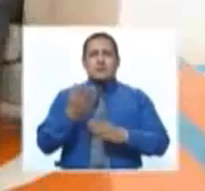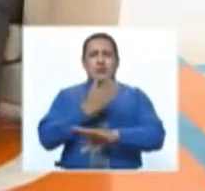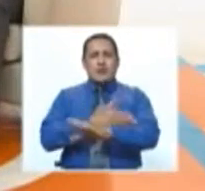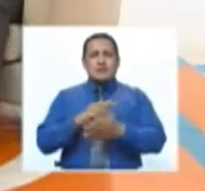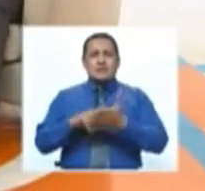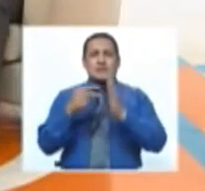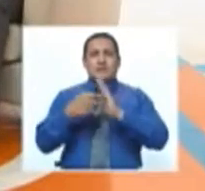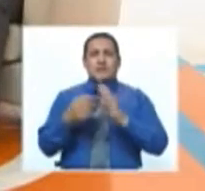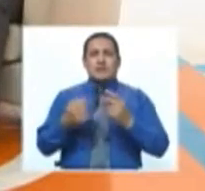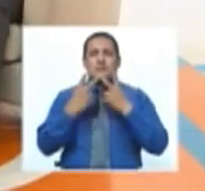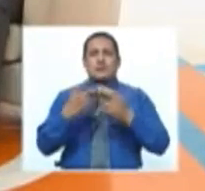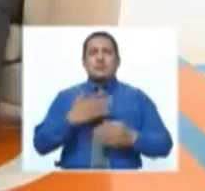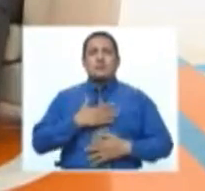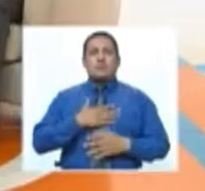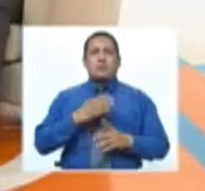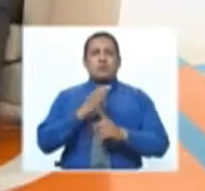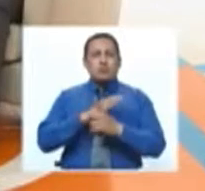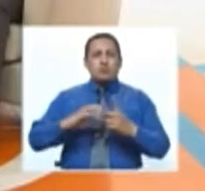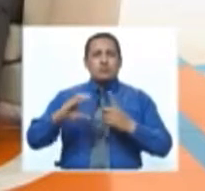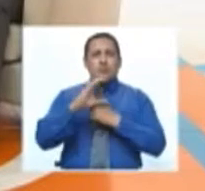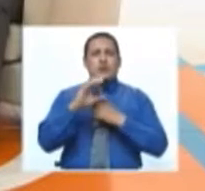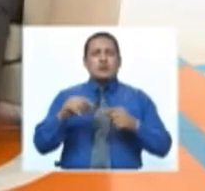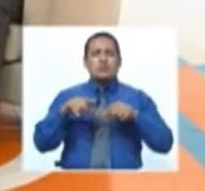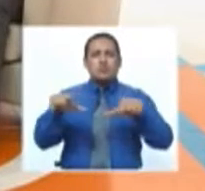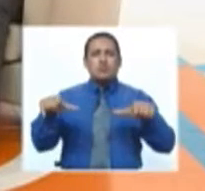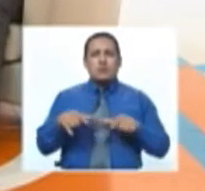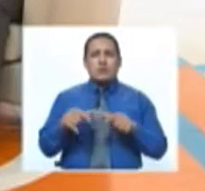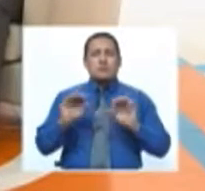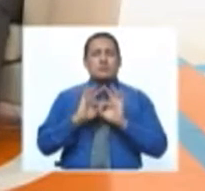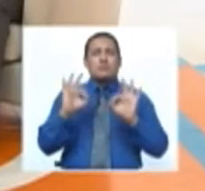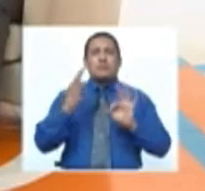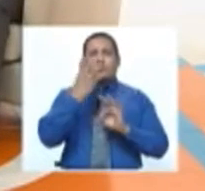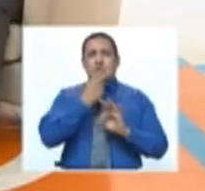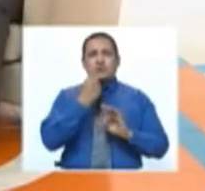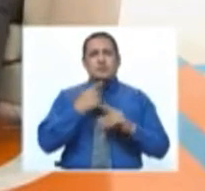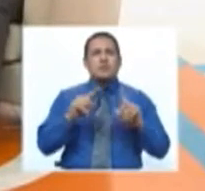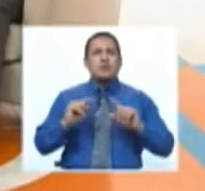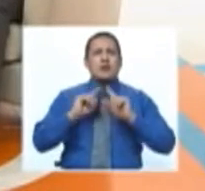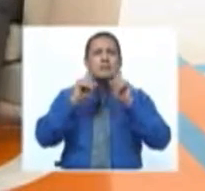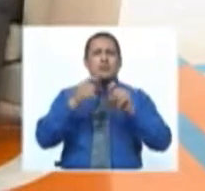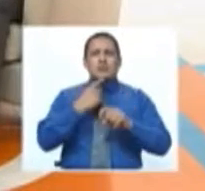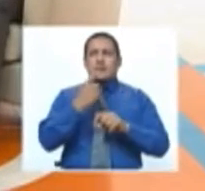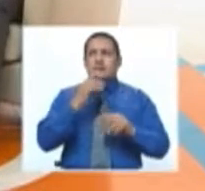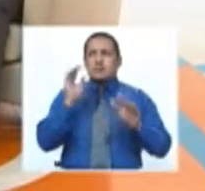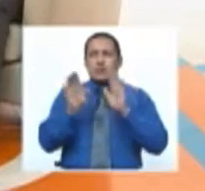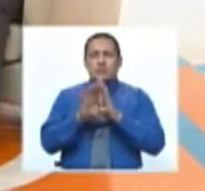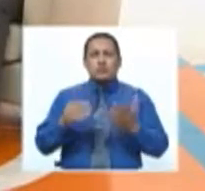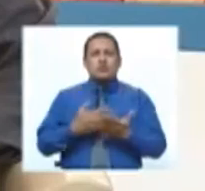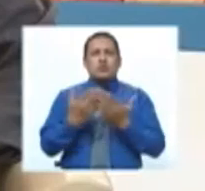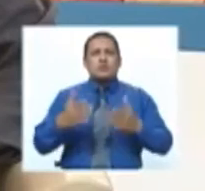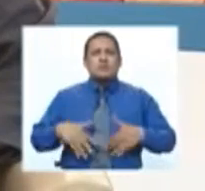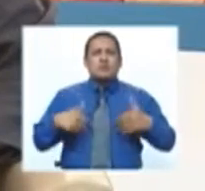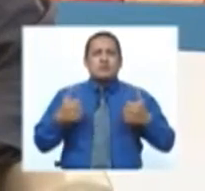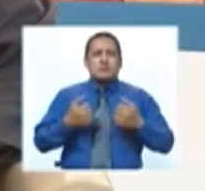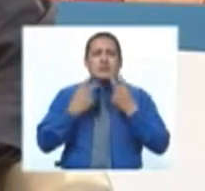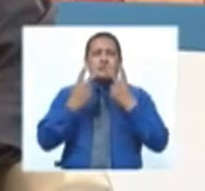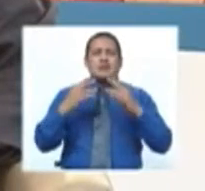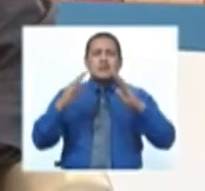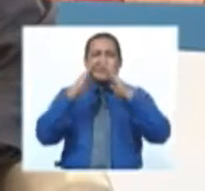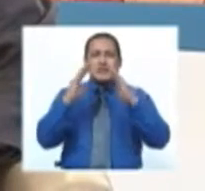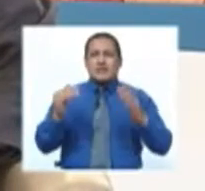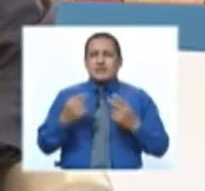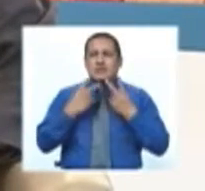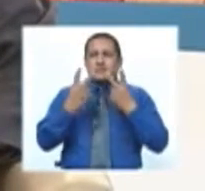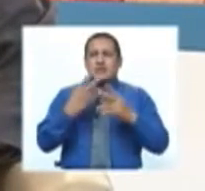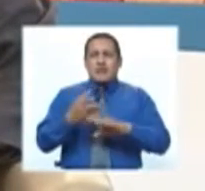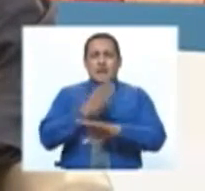además constituye patrimonio cultural, es un sitio bellísimo. Y la pregunta es, ¿sería posible este